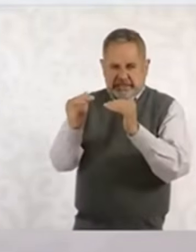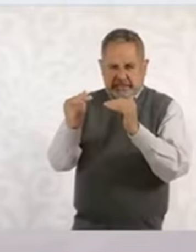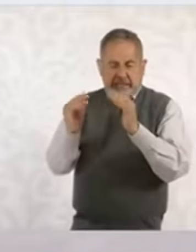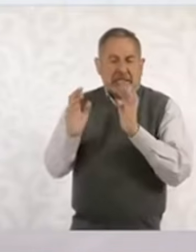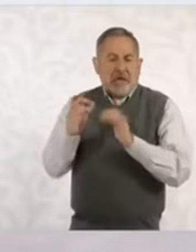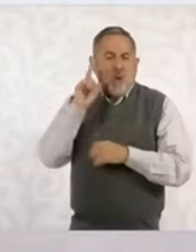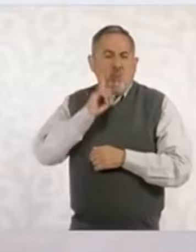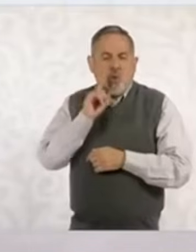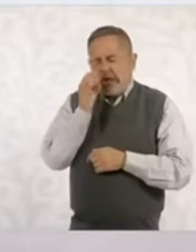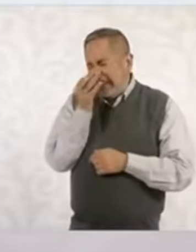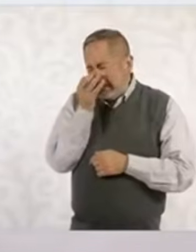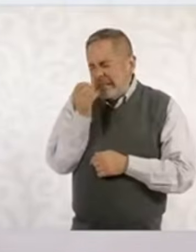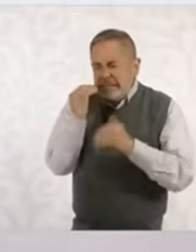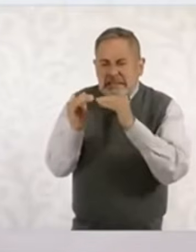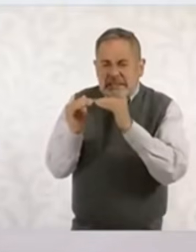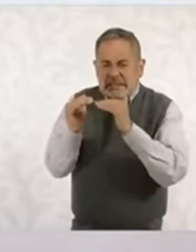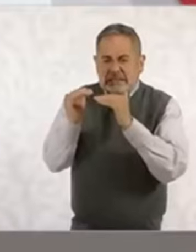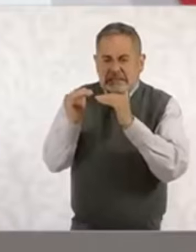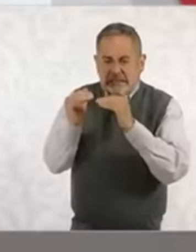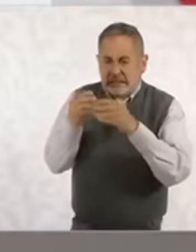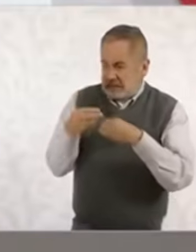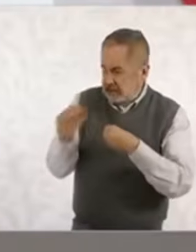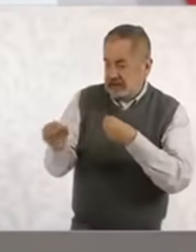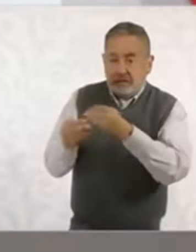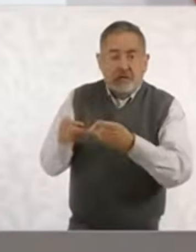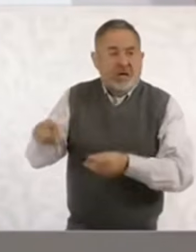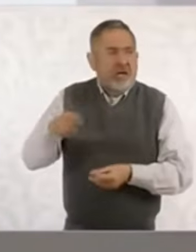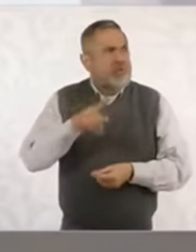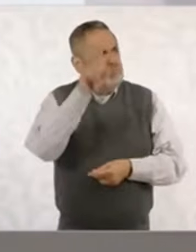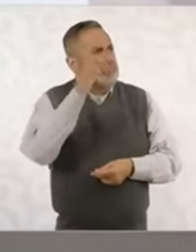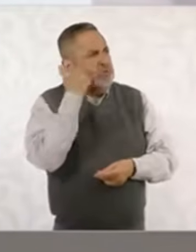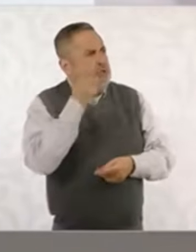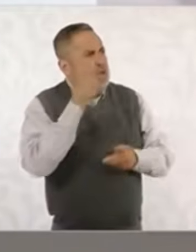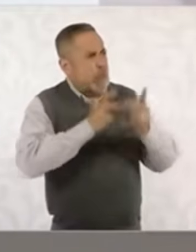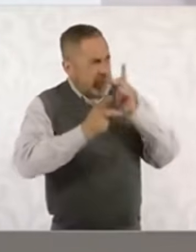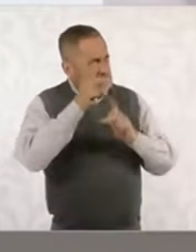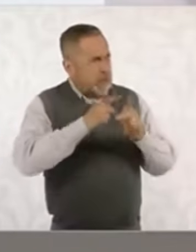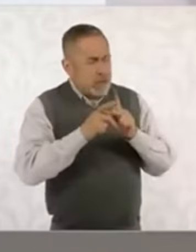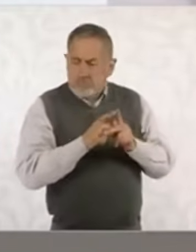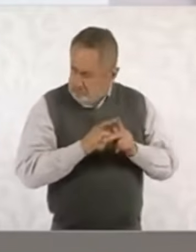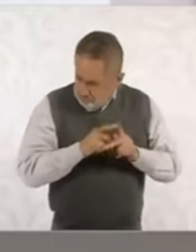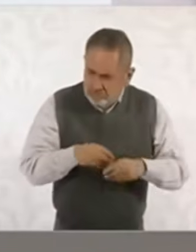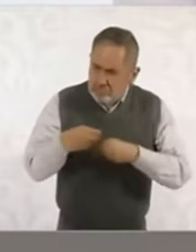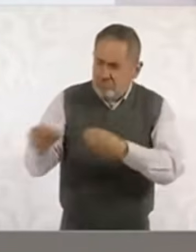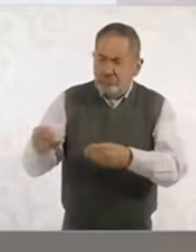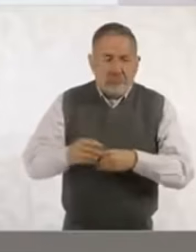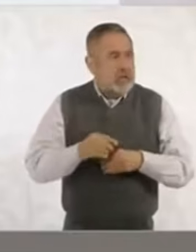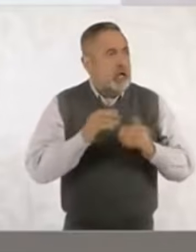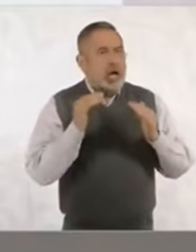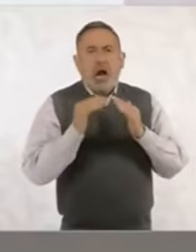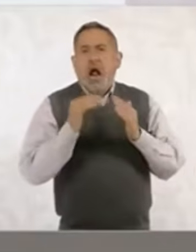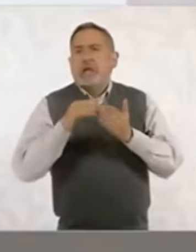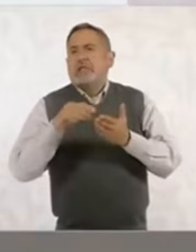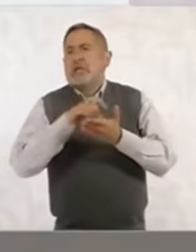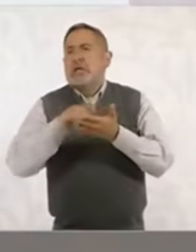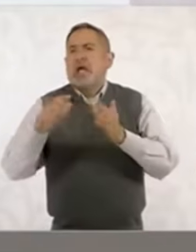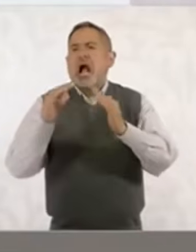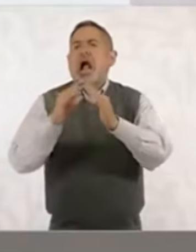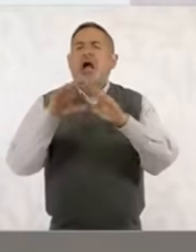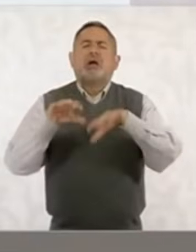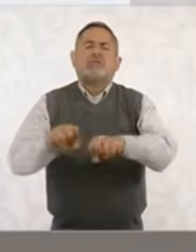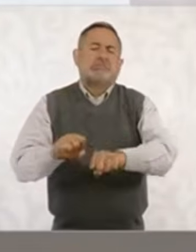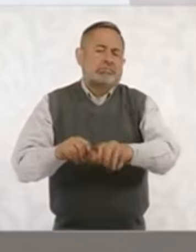son mujeres las que han adquirido al día de hoy los créditos. Y algo que es muy importante,